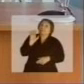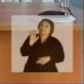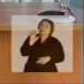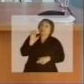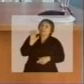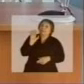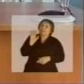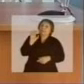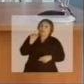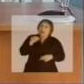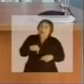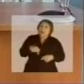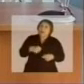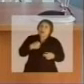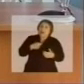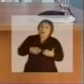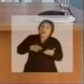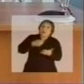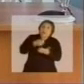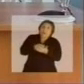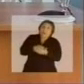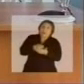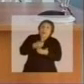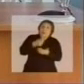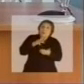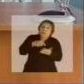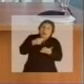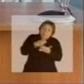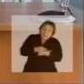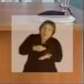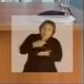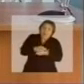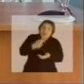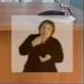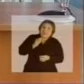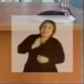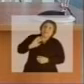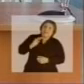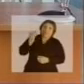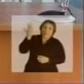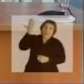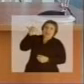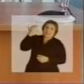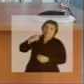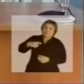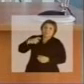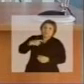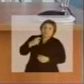tal vez estamos pagando el precio de alguna vieja fractura en nuestra